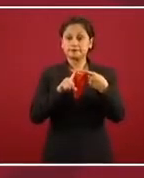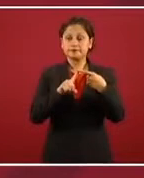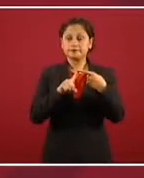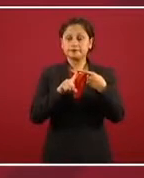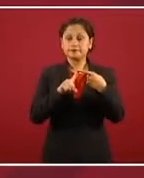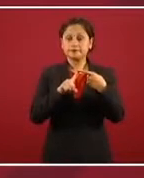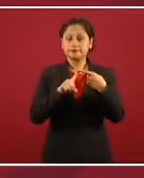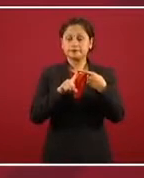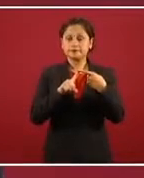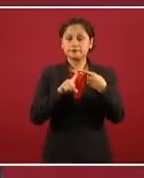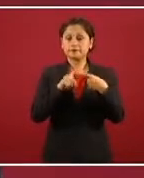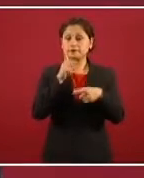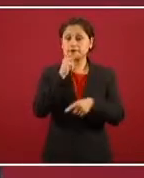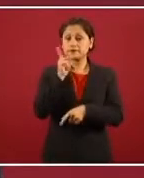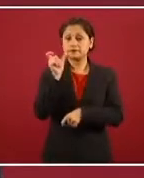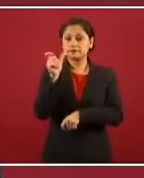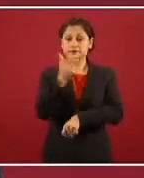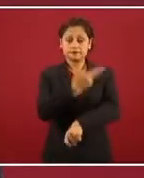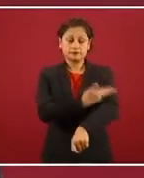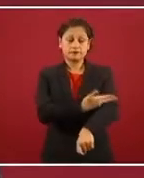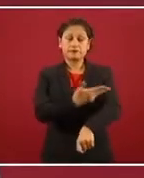honestidad.